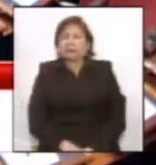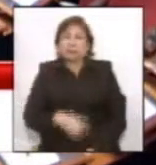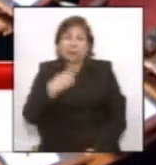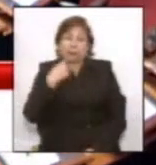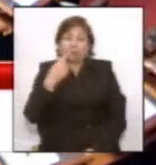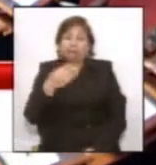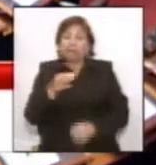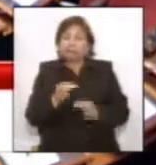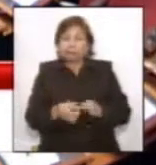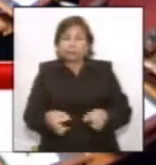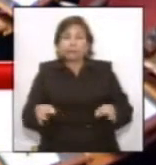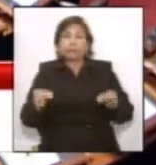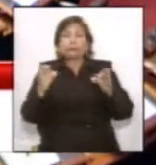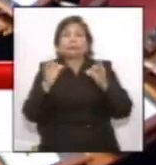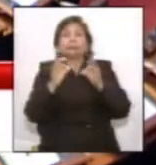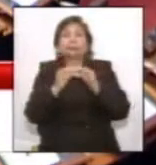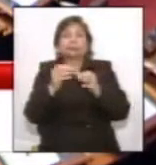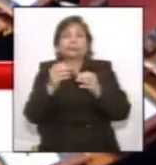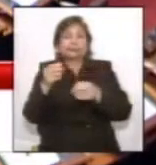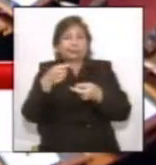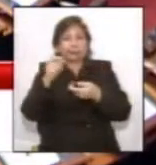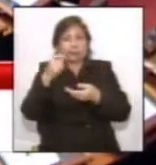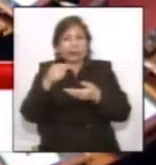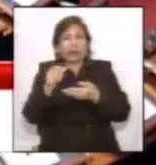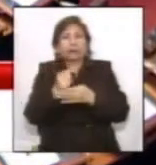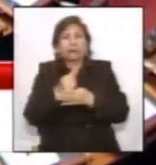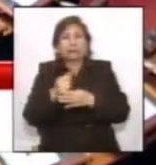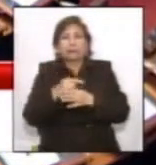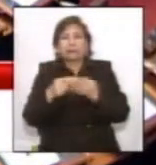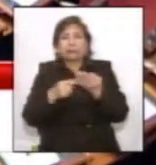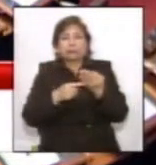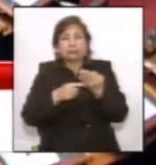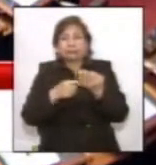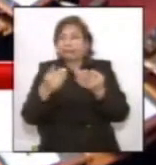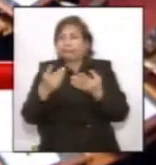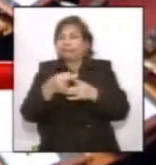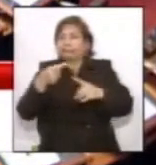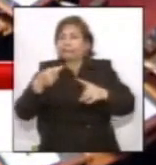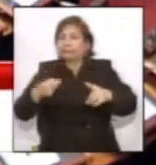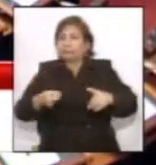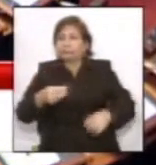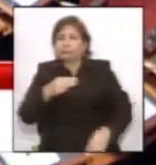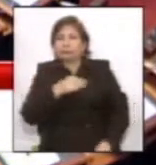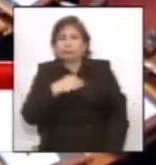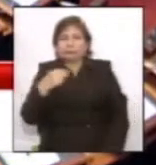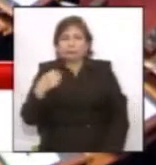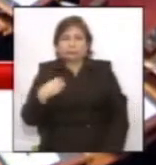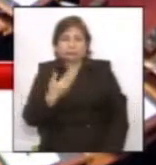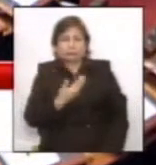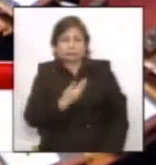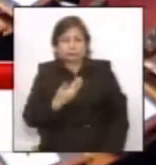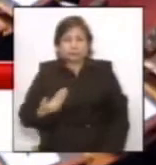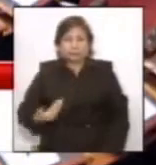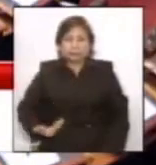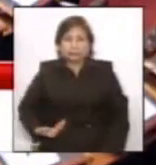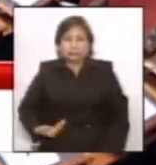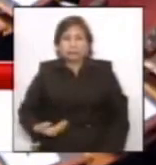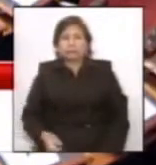sido importante, dijo, la asistencia técnica provista desde el MEF hacia los